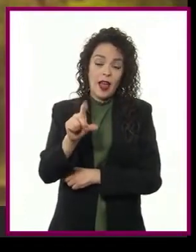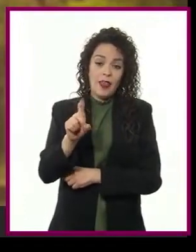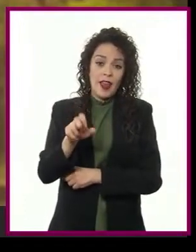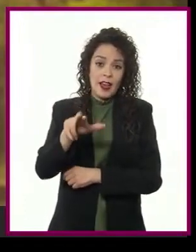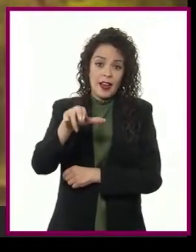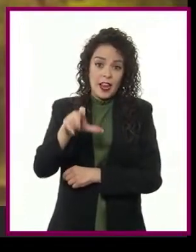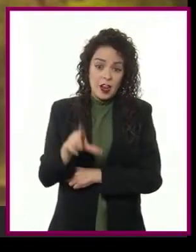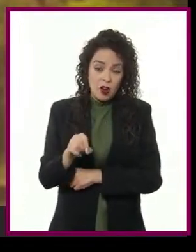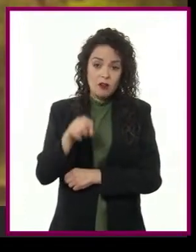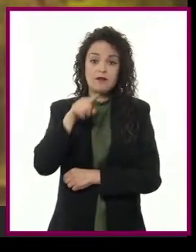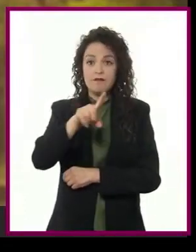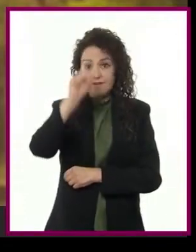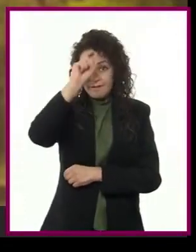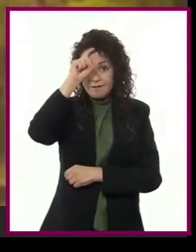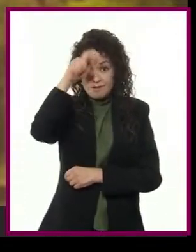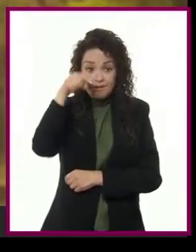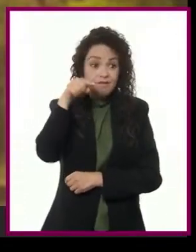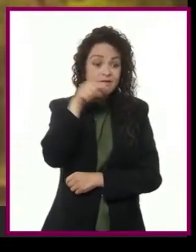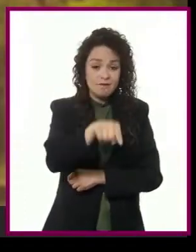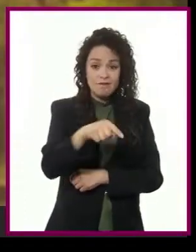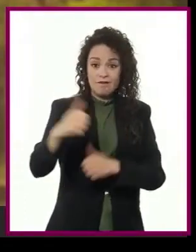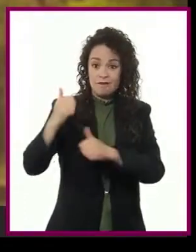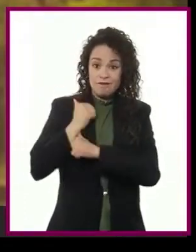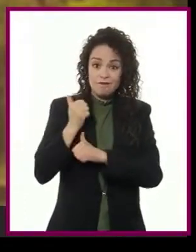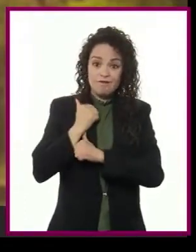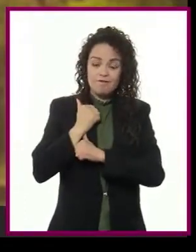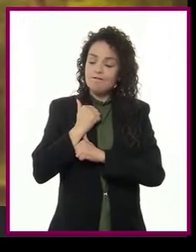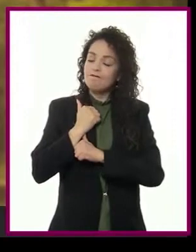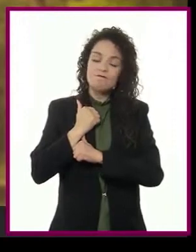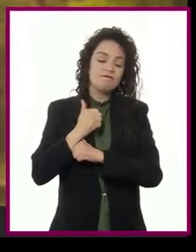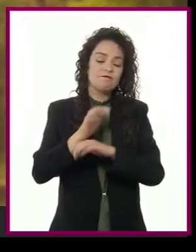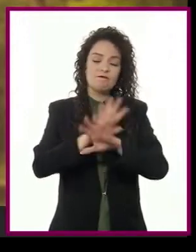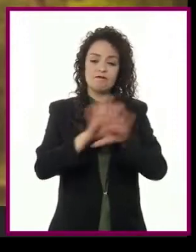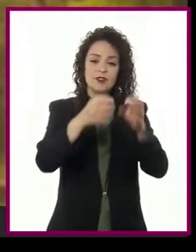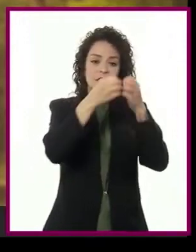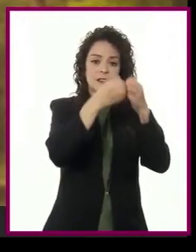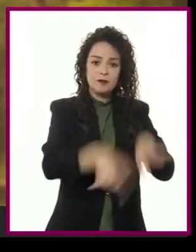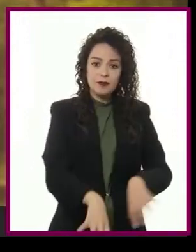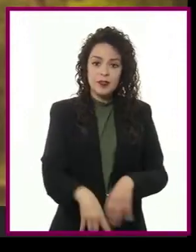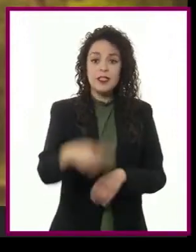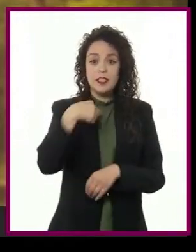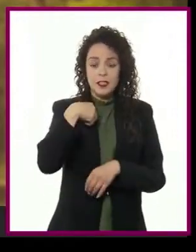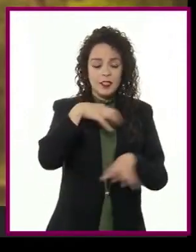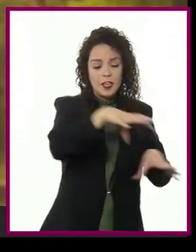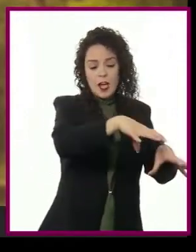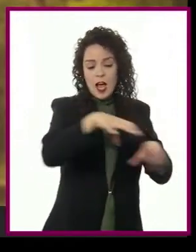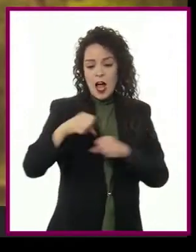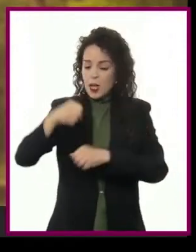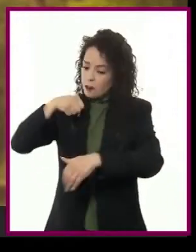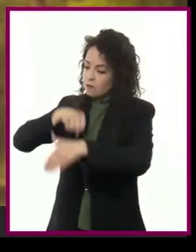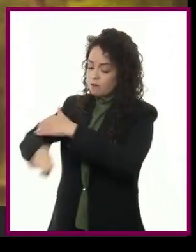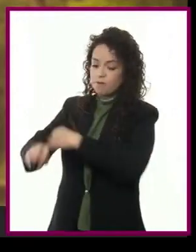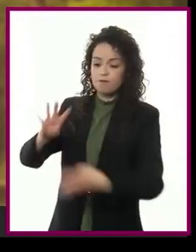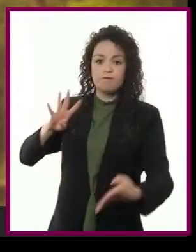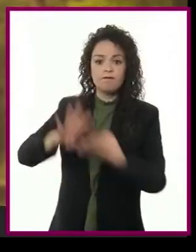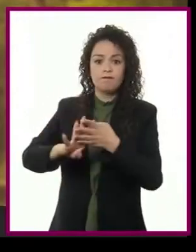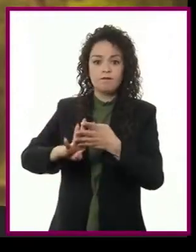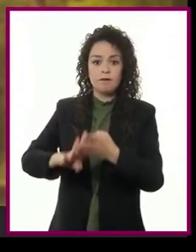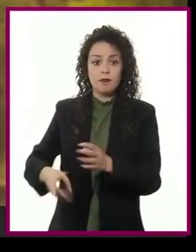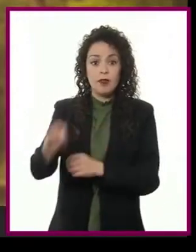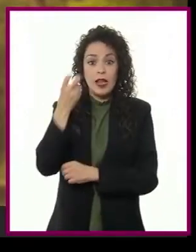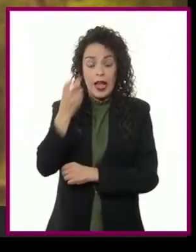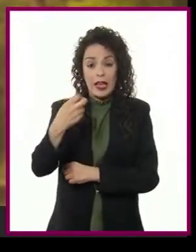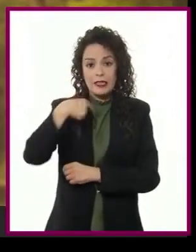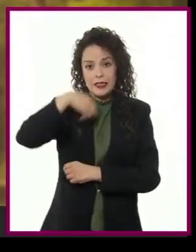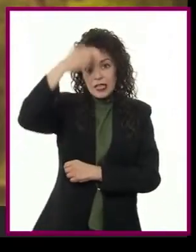resistencia egipcia se desplomó y fui tomado como prisionero. Esta experiencia me sirvió para